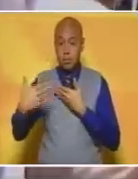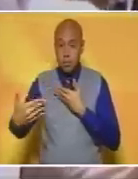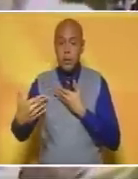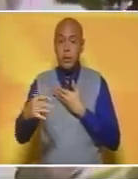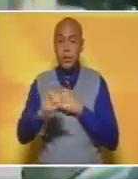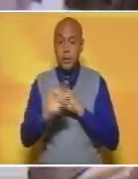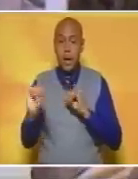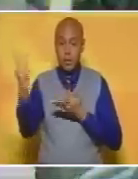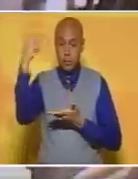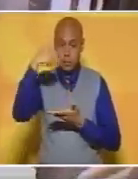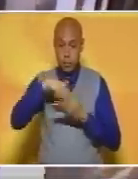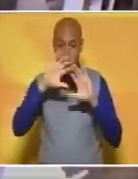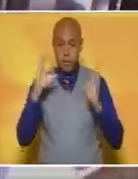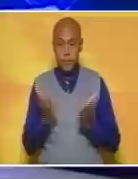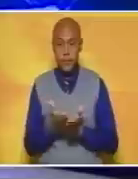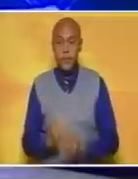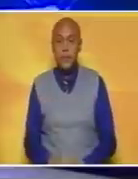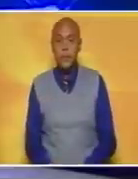mujer.